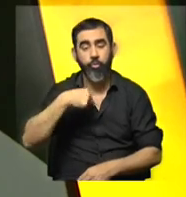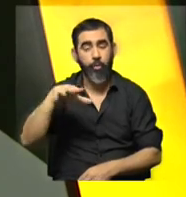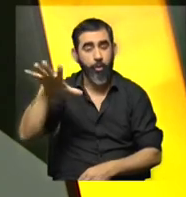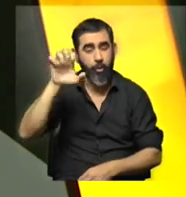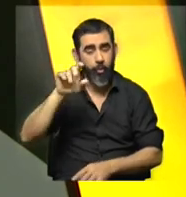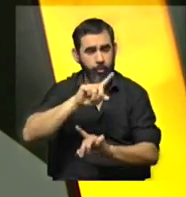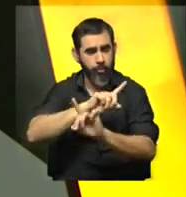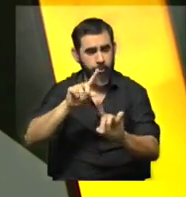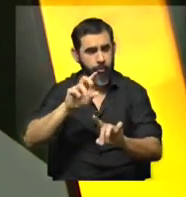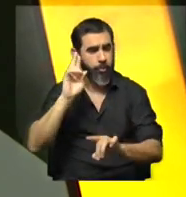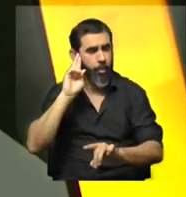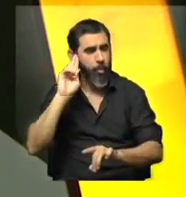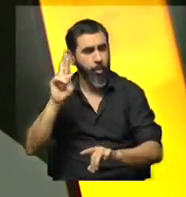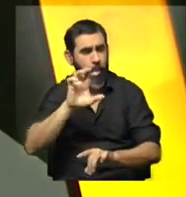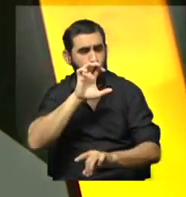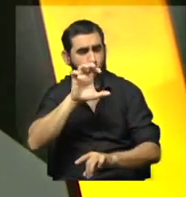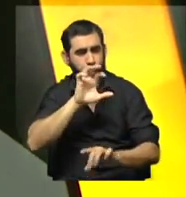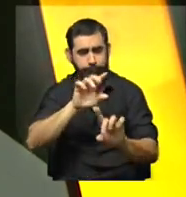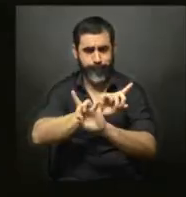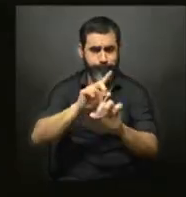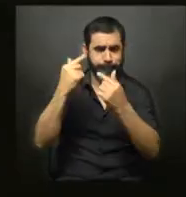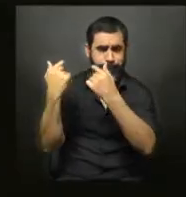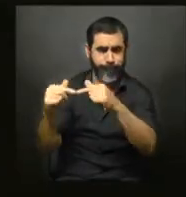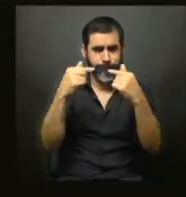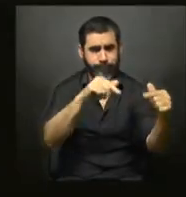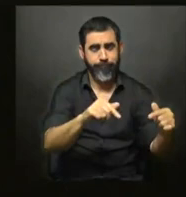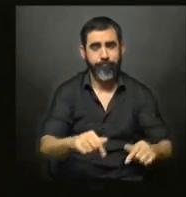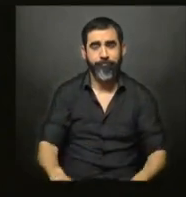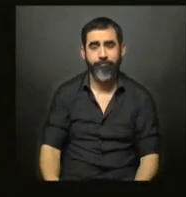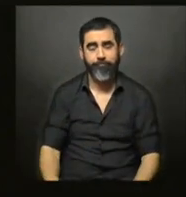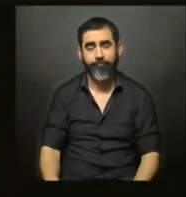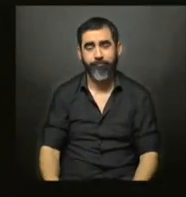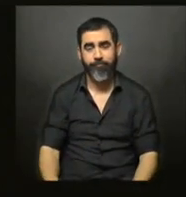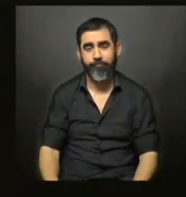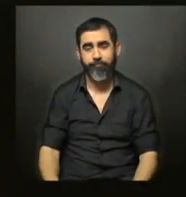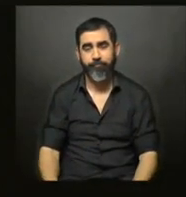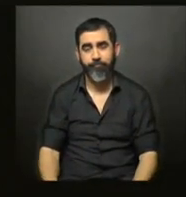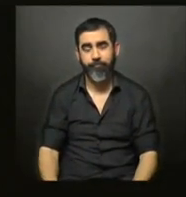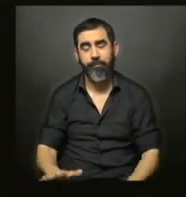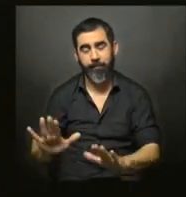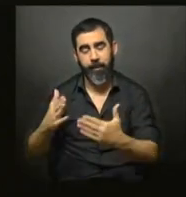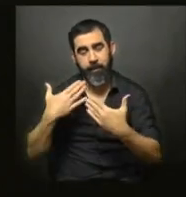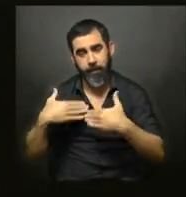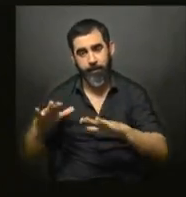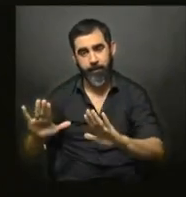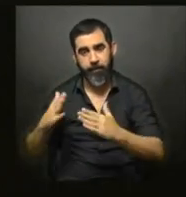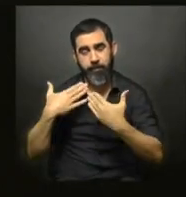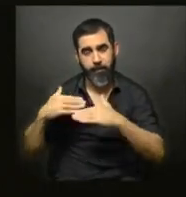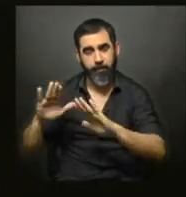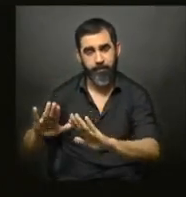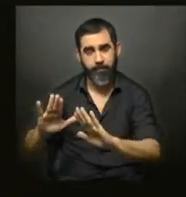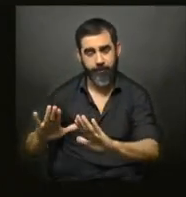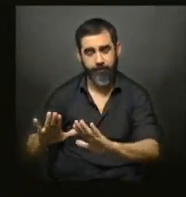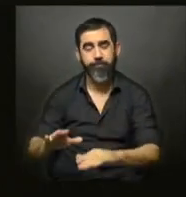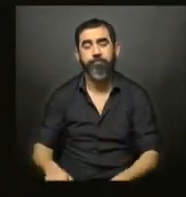hace los ruidos que uno esperaría que haga un perro. Claro. Para, Newton, tranquilo, no te